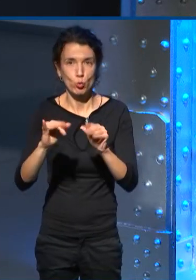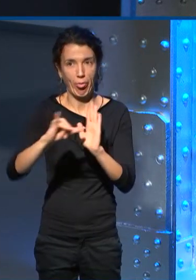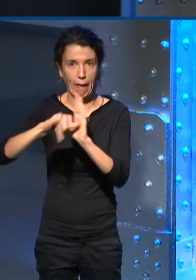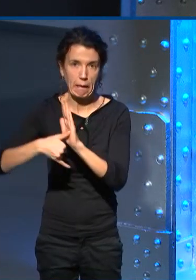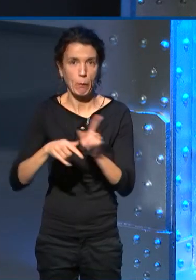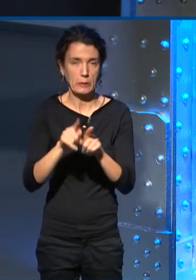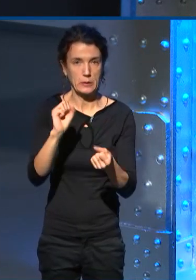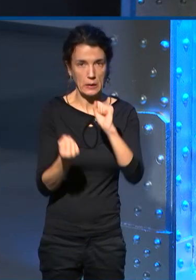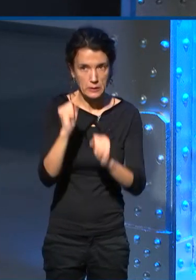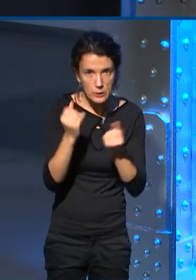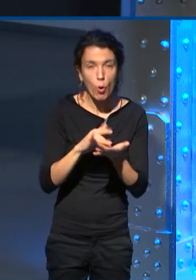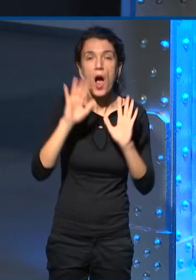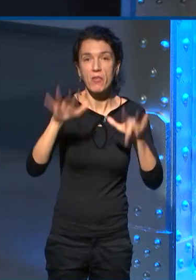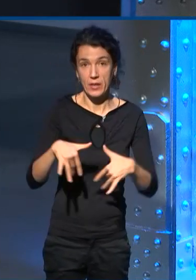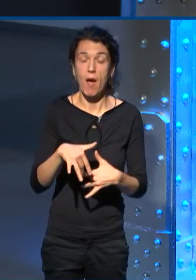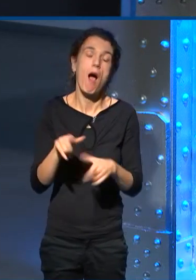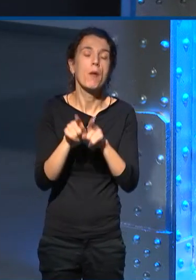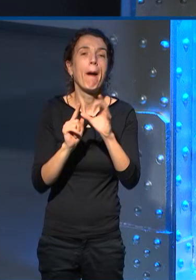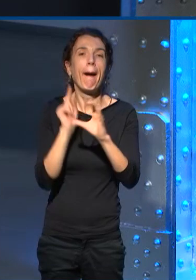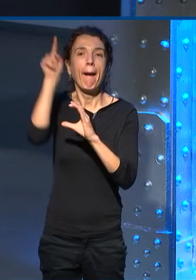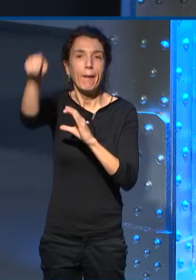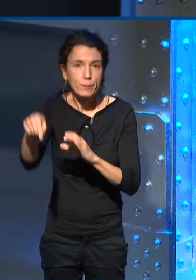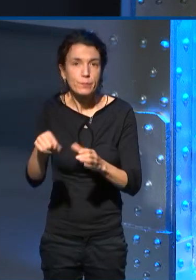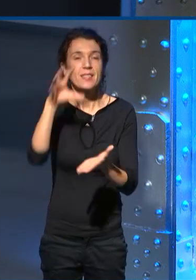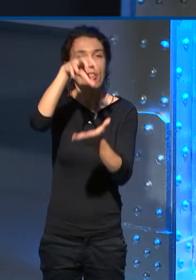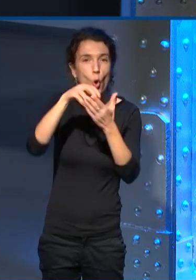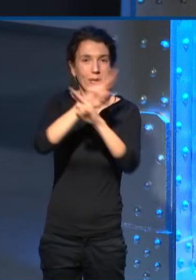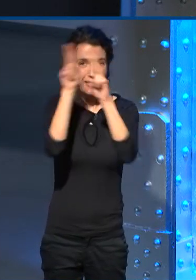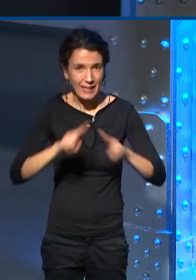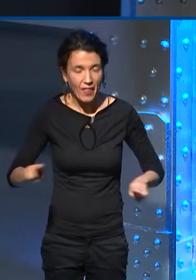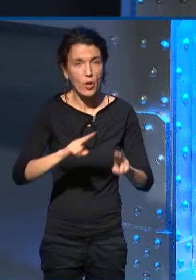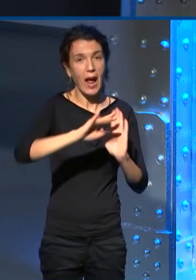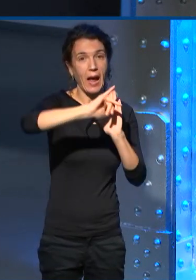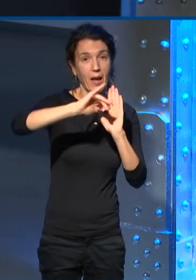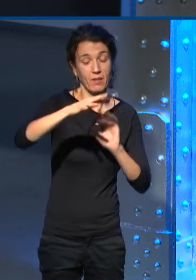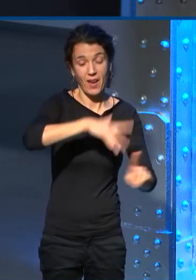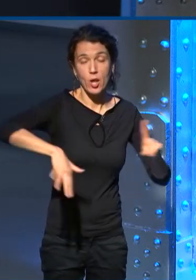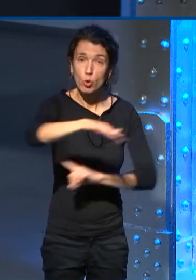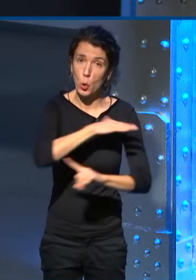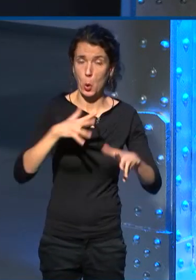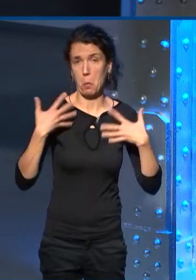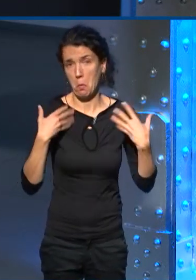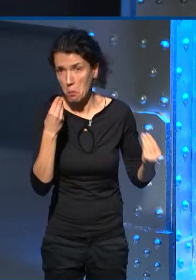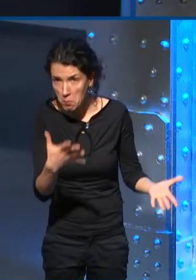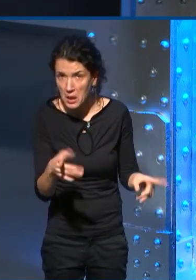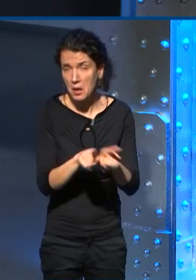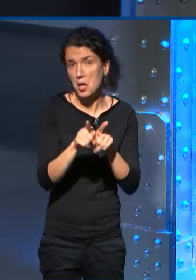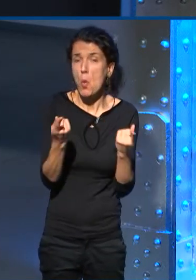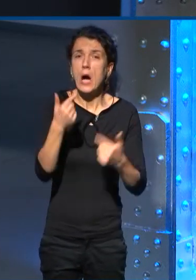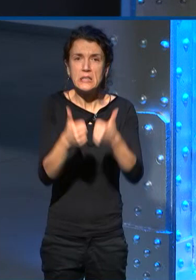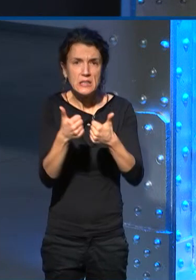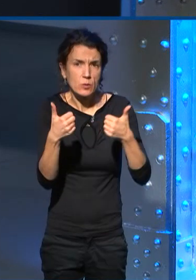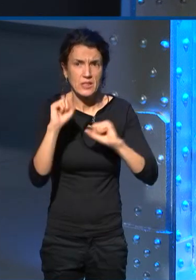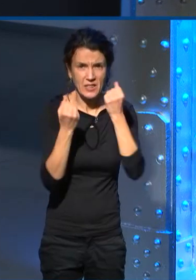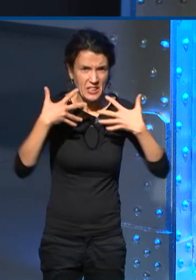Estación Internacional en naves rusas, la Estación Internacional sigue siendo un entorno alegre, sin hostilidad, donde